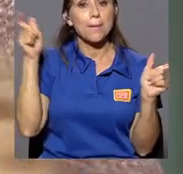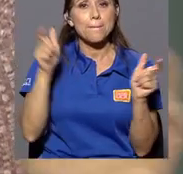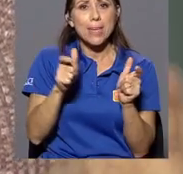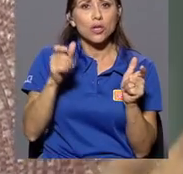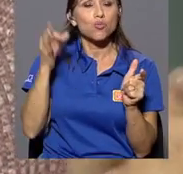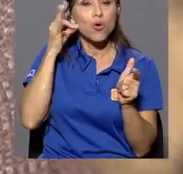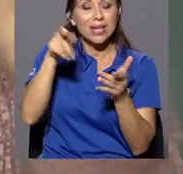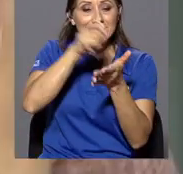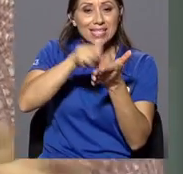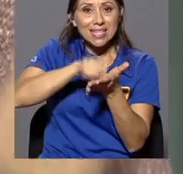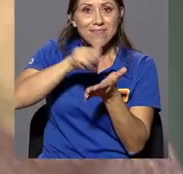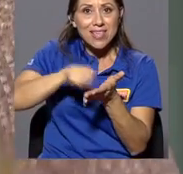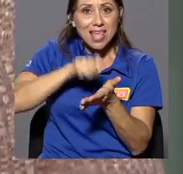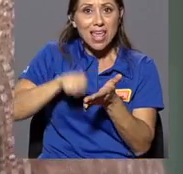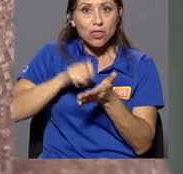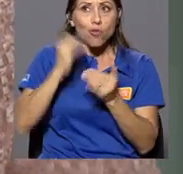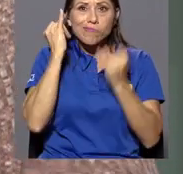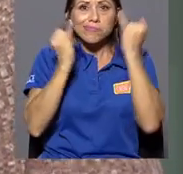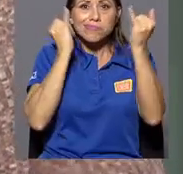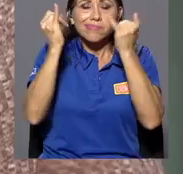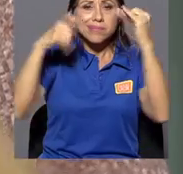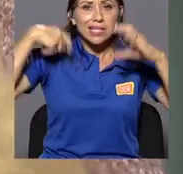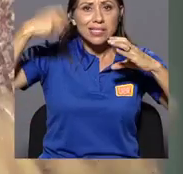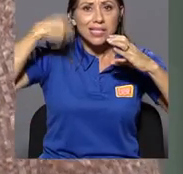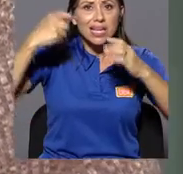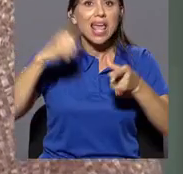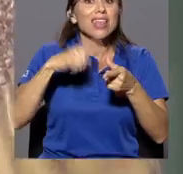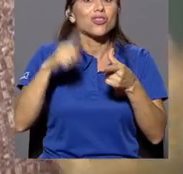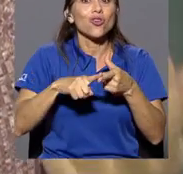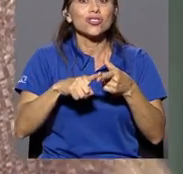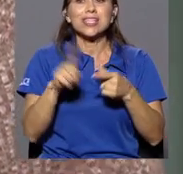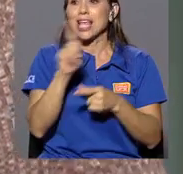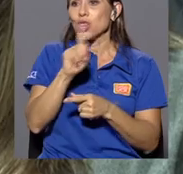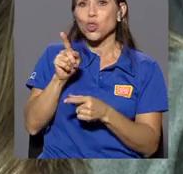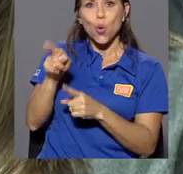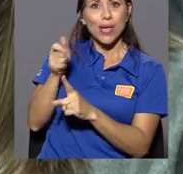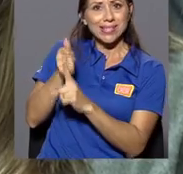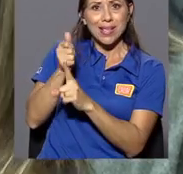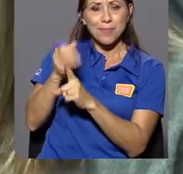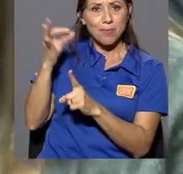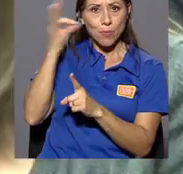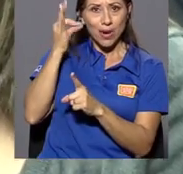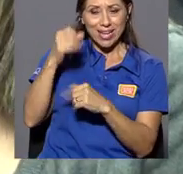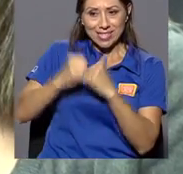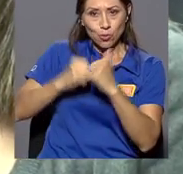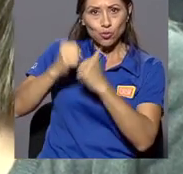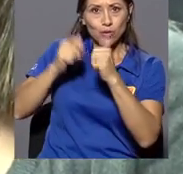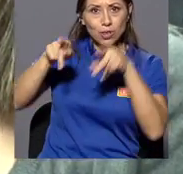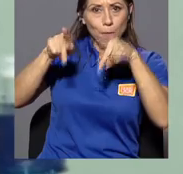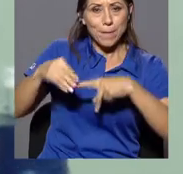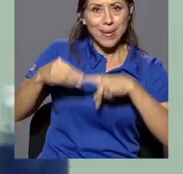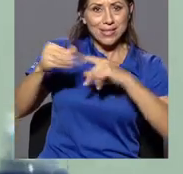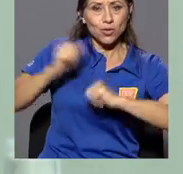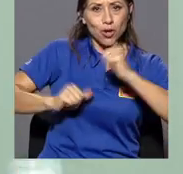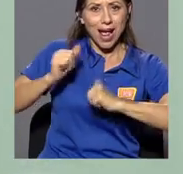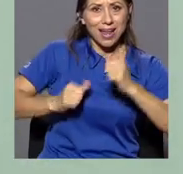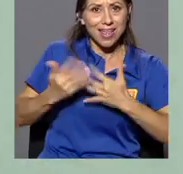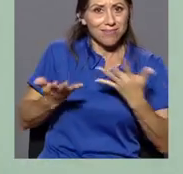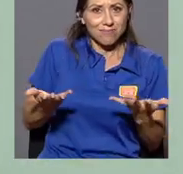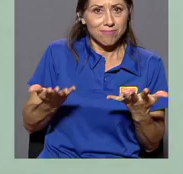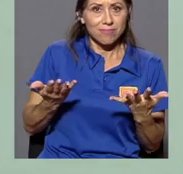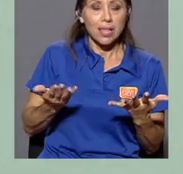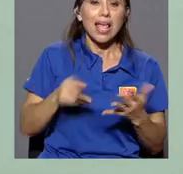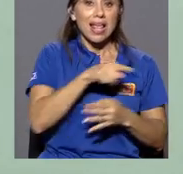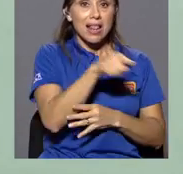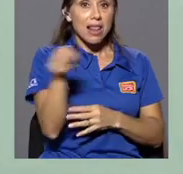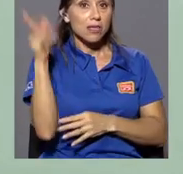cine, tendremos menos de la realidad de las mujeres, porque no es una mujer la que está construyendo ese personaje. Las ponentes